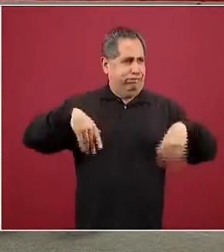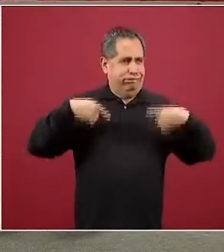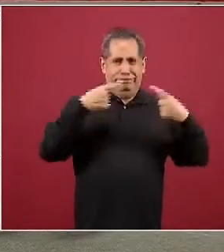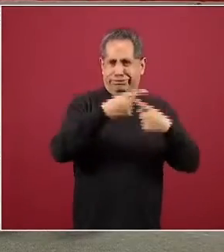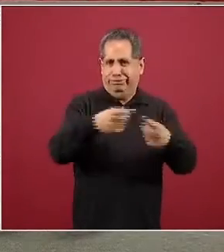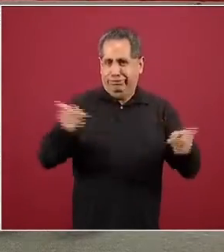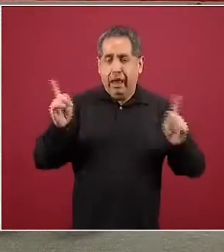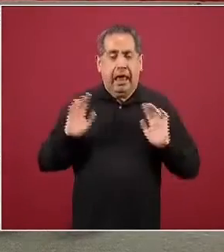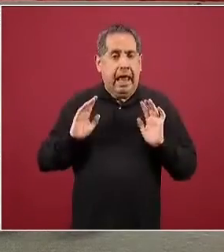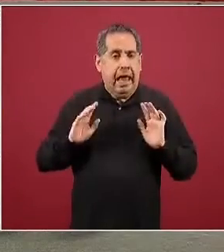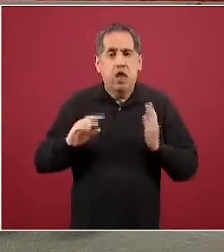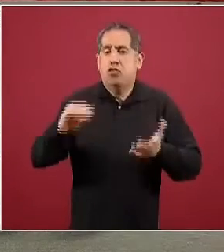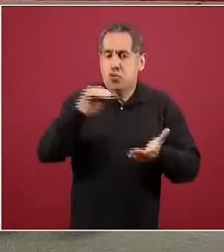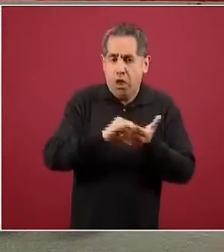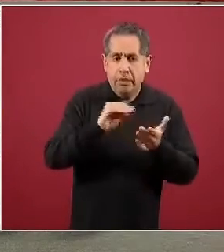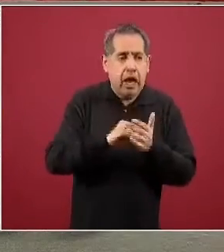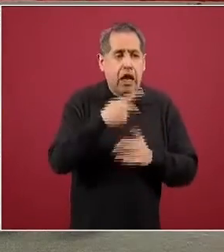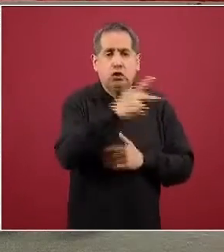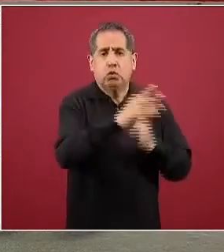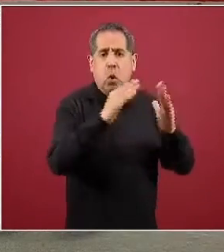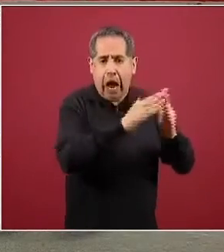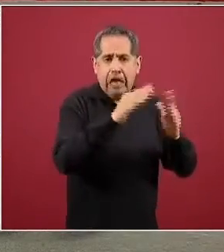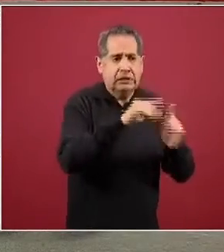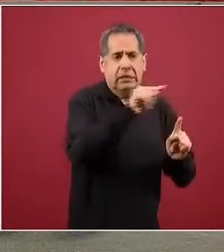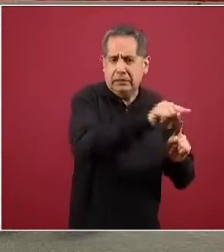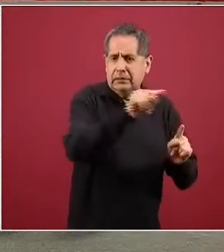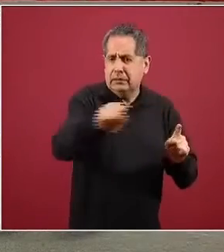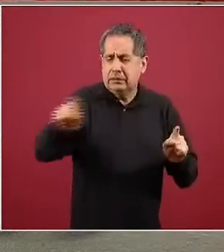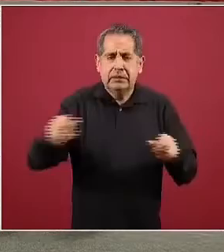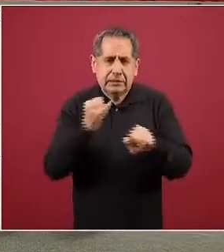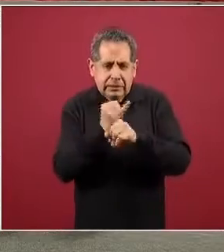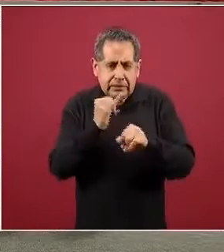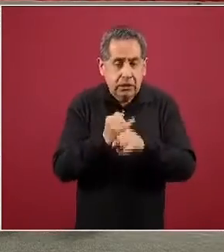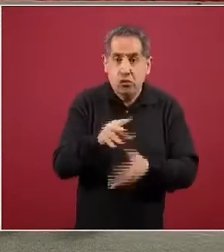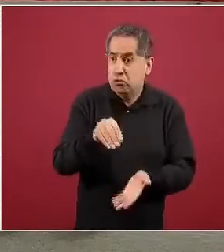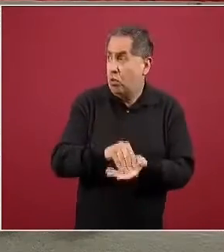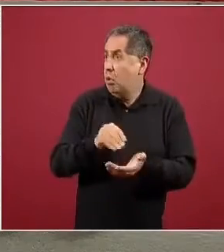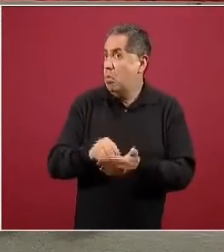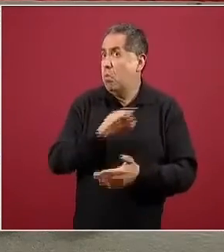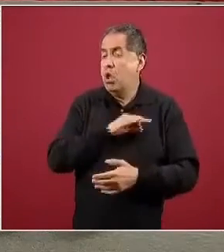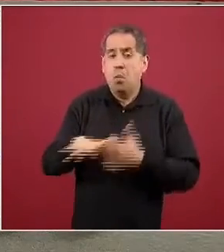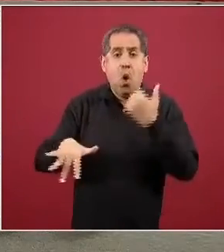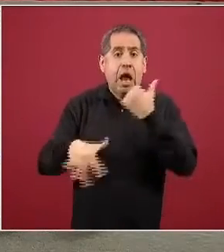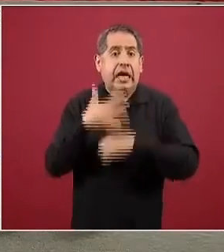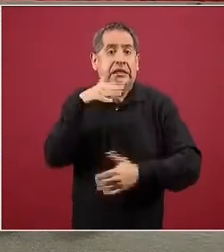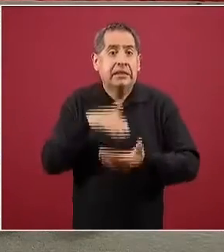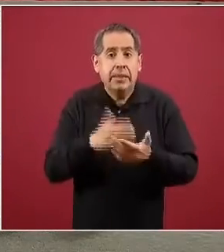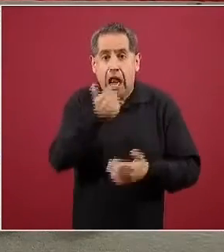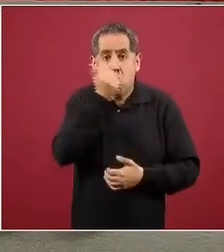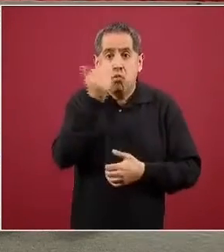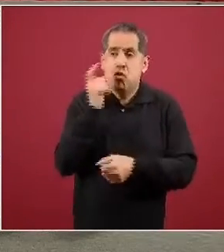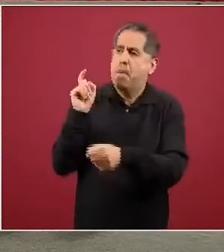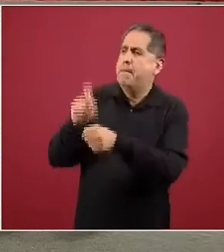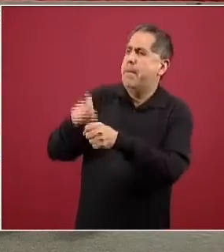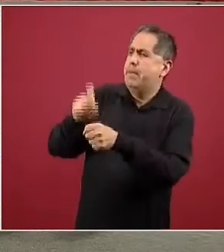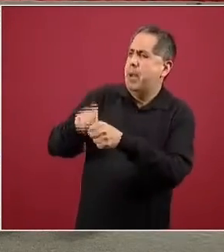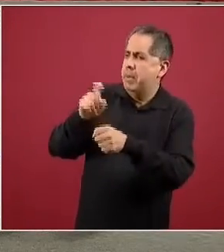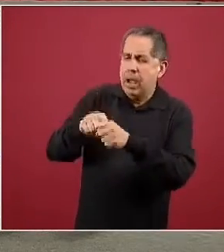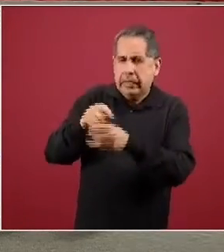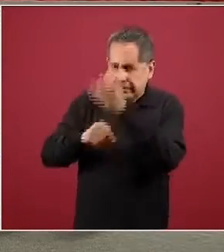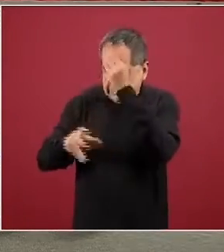casas, a distancia. Alrededor de 15,000 alumnos se inscribieron